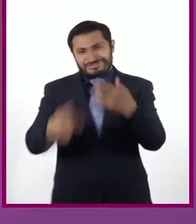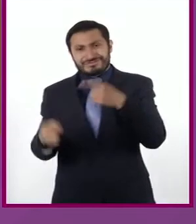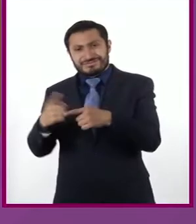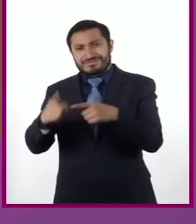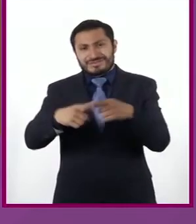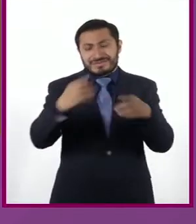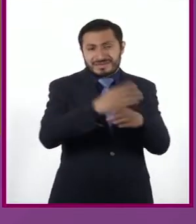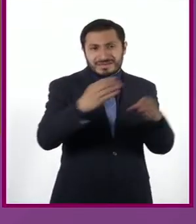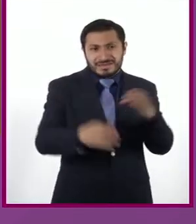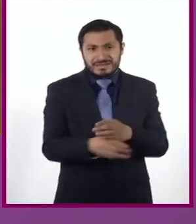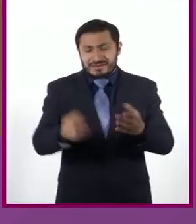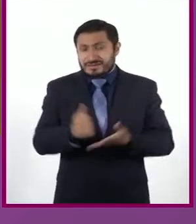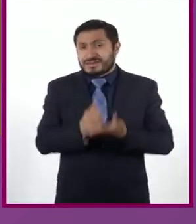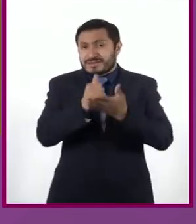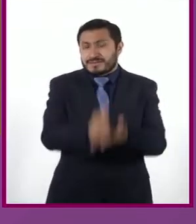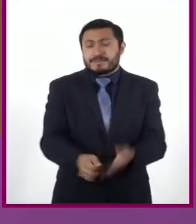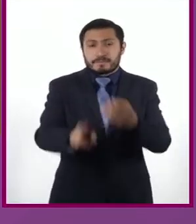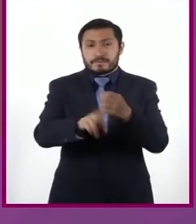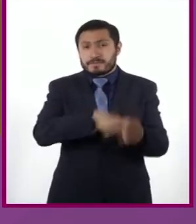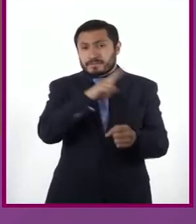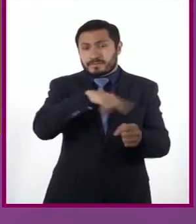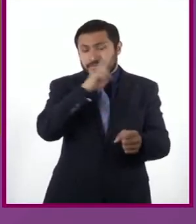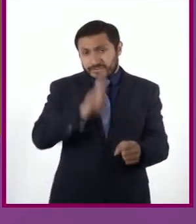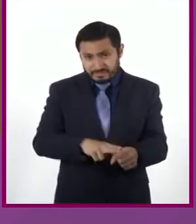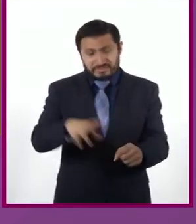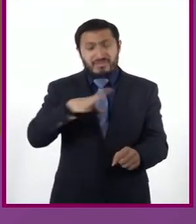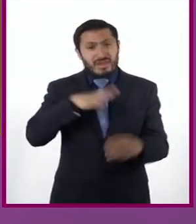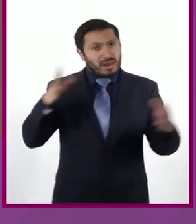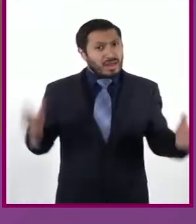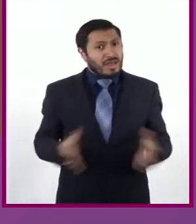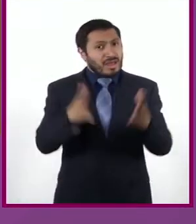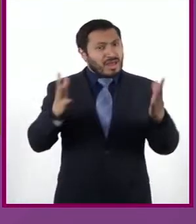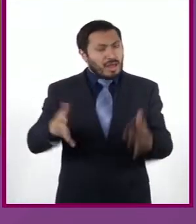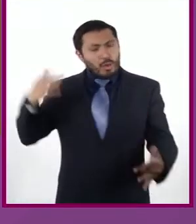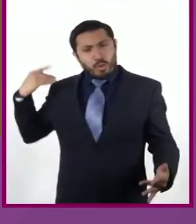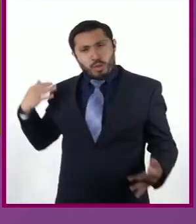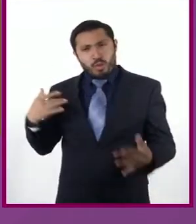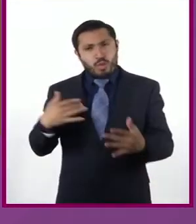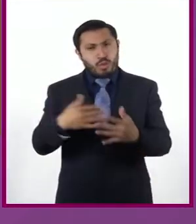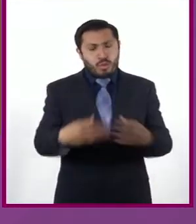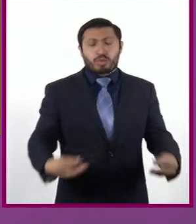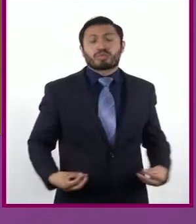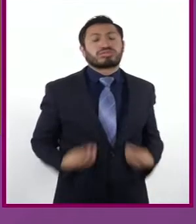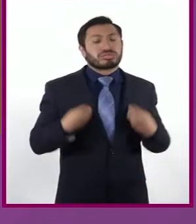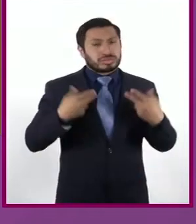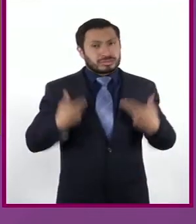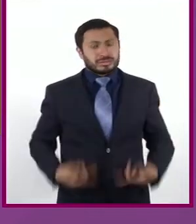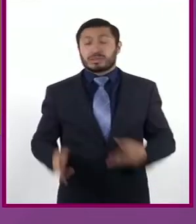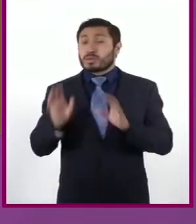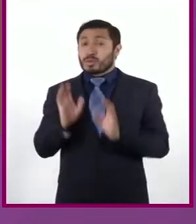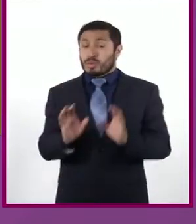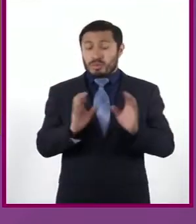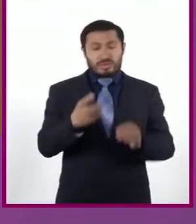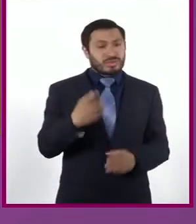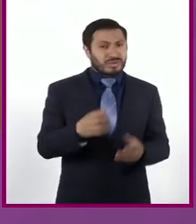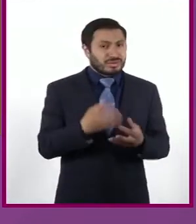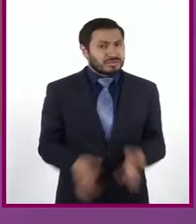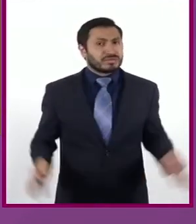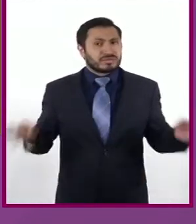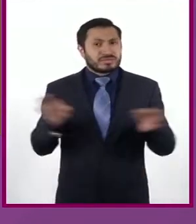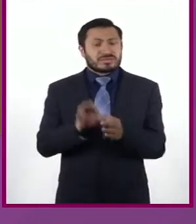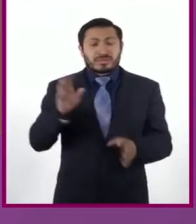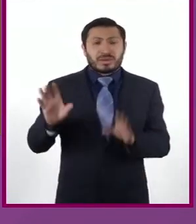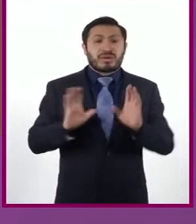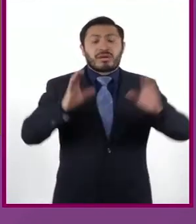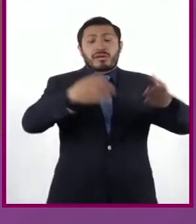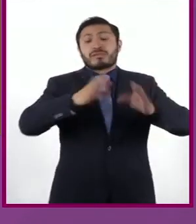y enriquecido a la naturaleza, que sostiene y ha sostenido la vida humana. Así de importantes son las